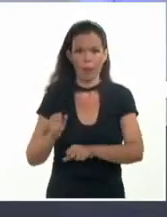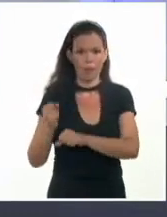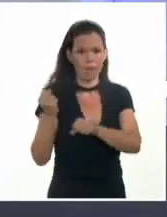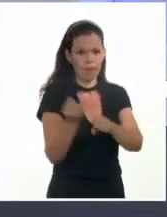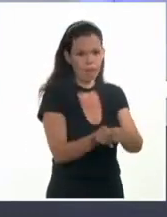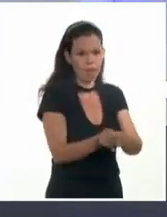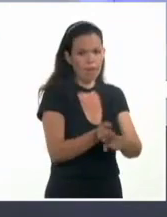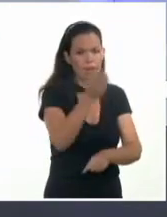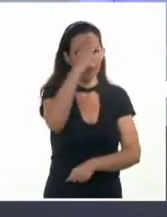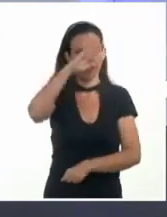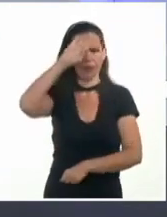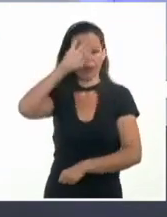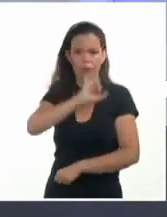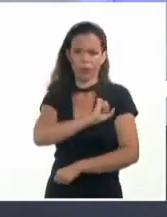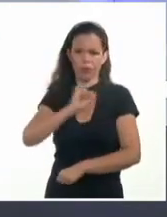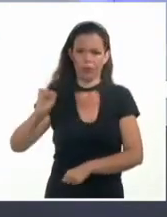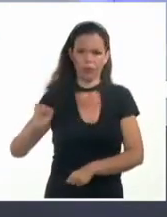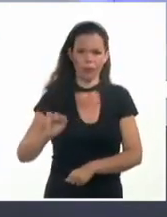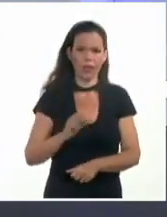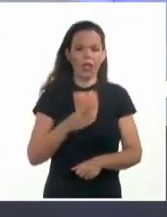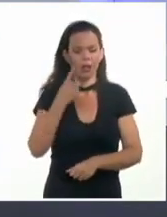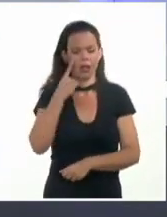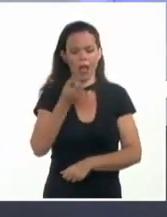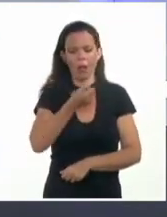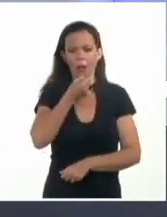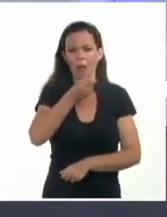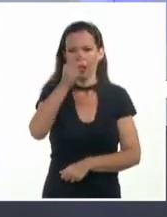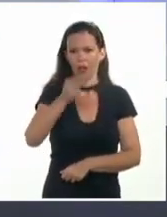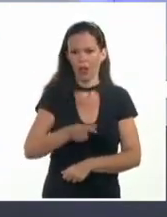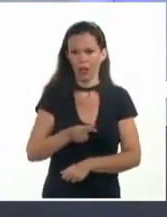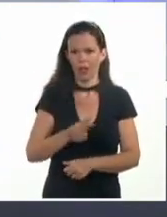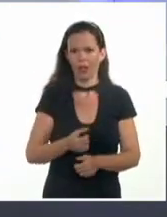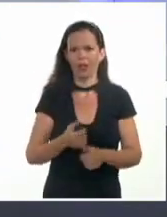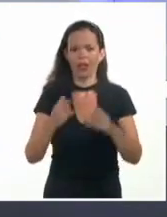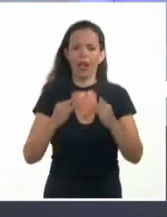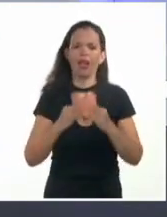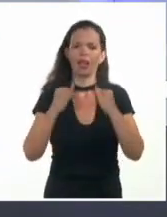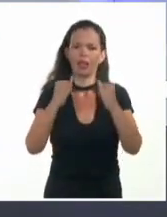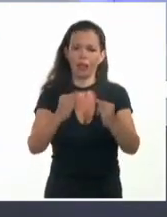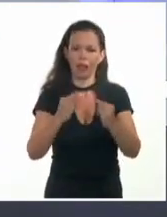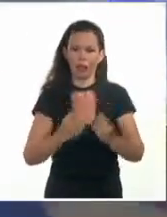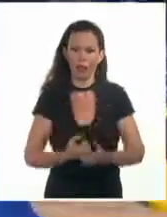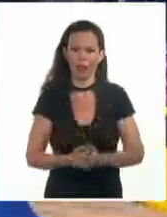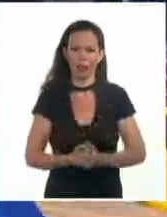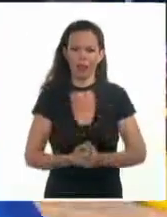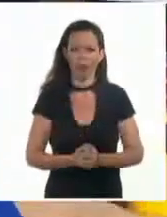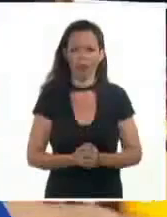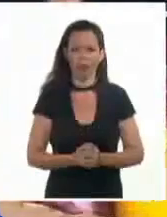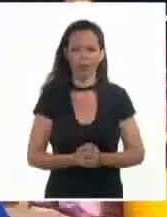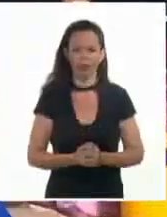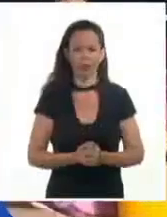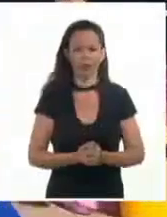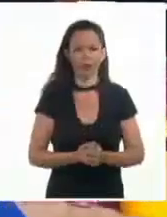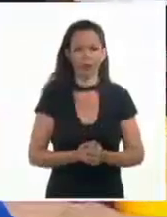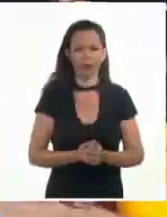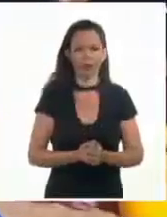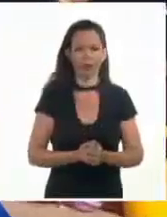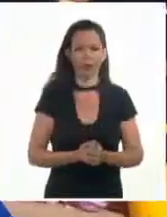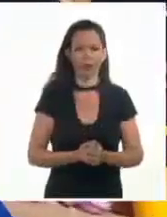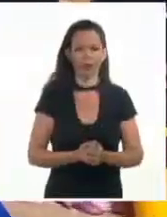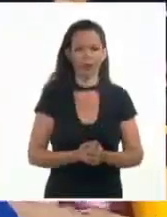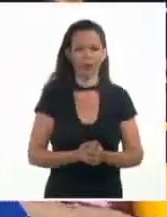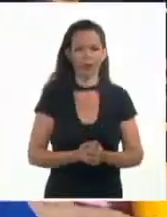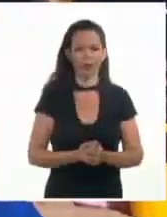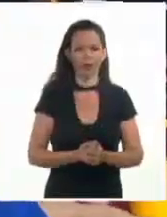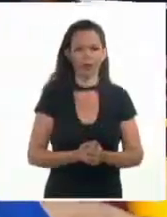Curazao. Luego del partido, el periodista Guillermo Rodríguez Hidalgo Gato obtuvo valoraciones de dos jugadores. Bueno, sí, ante todo las gracias